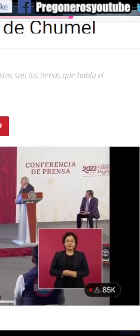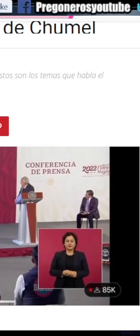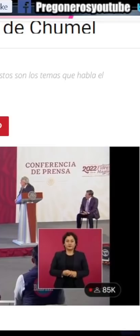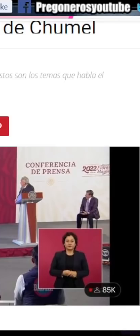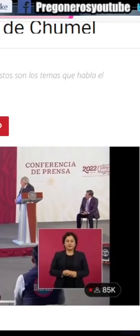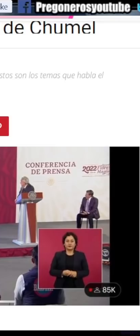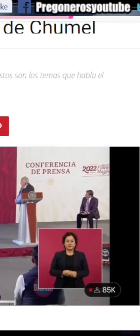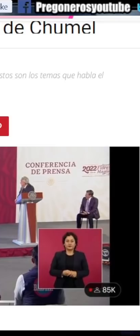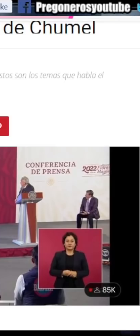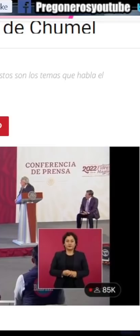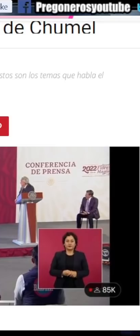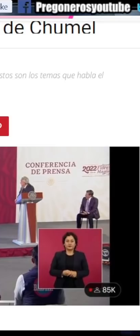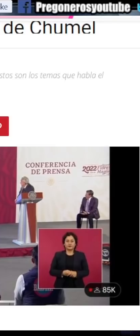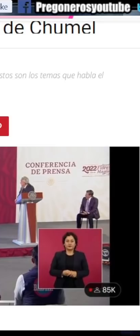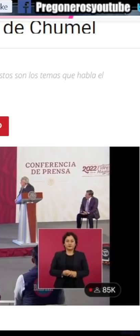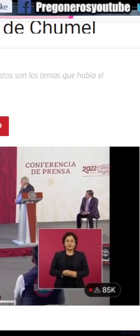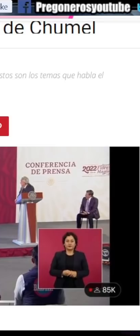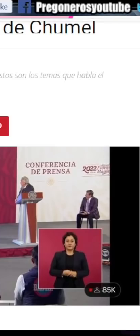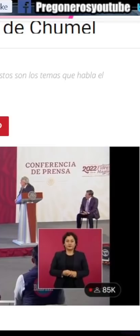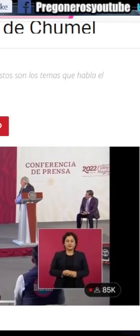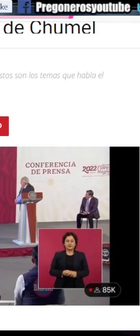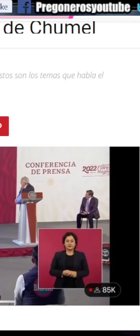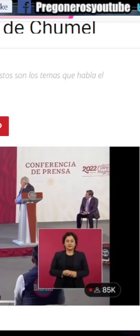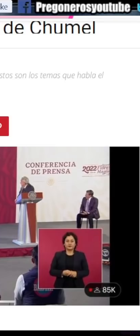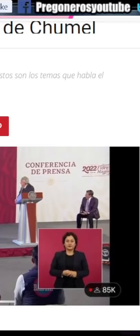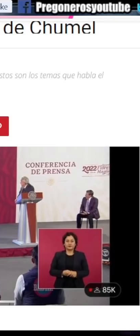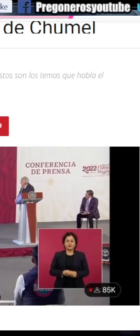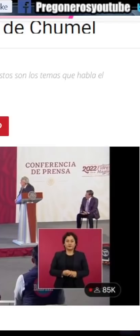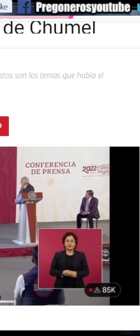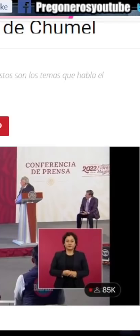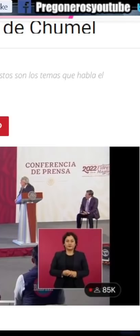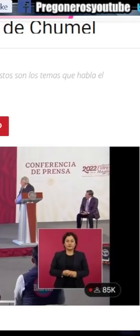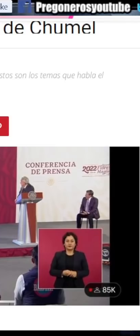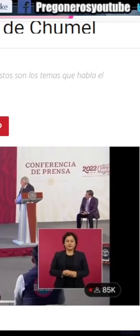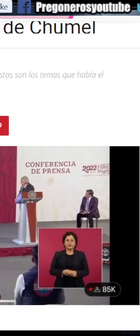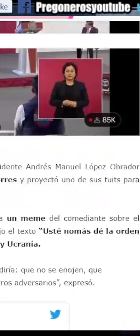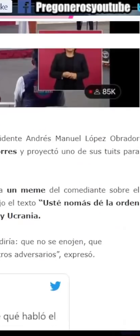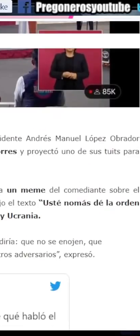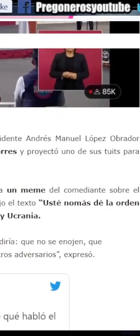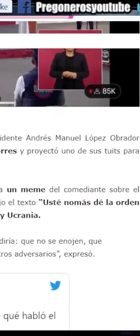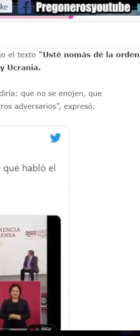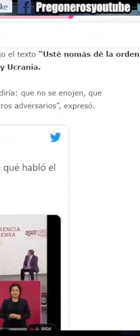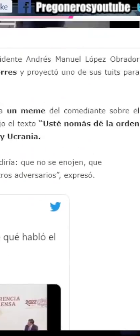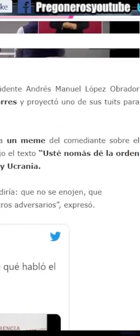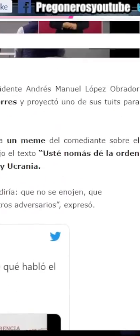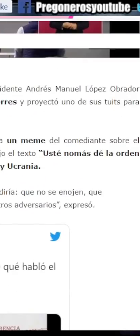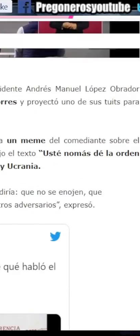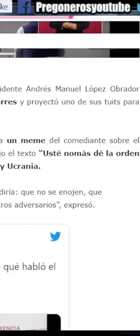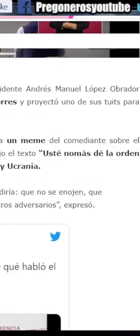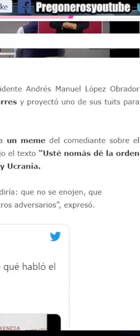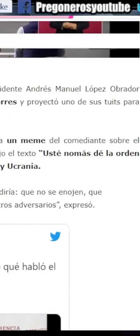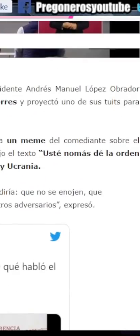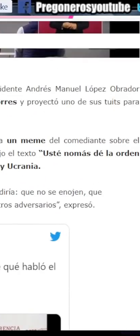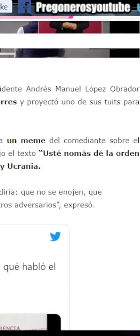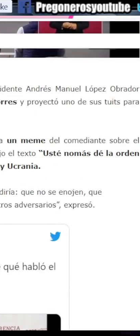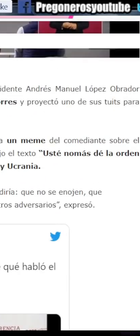importante, no es relevante y nadie la tiene que ver, pero bueno. En fin, solito se contradicen. Esto